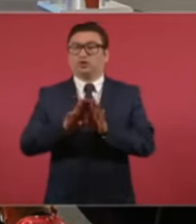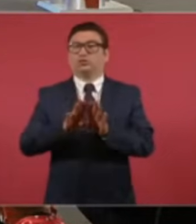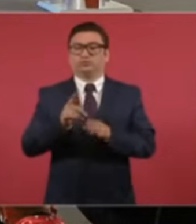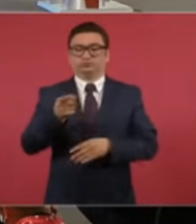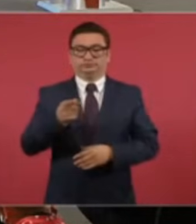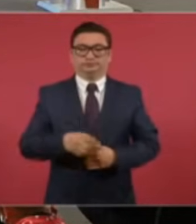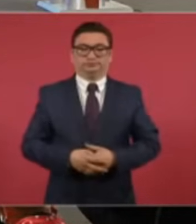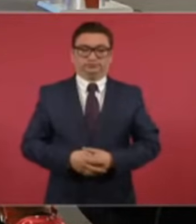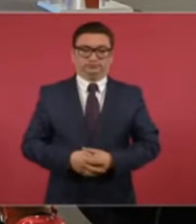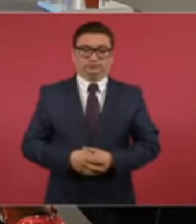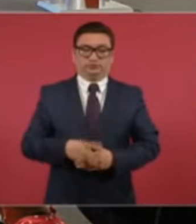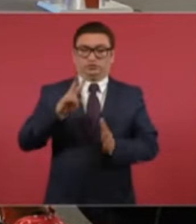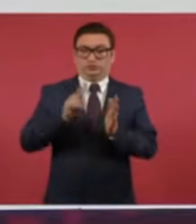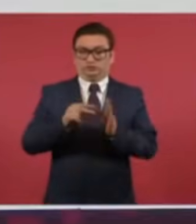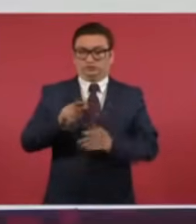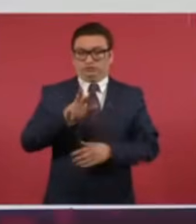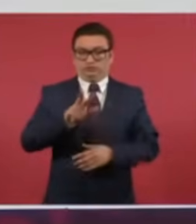En el 18,